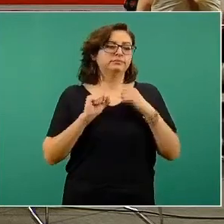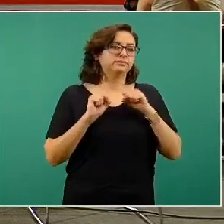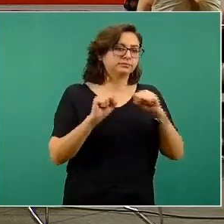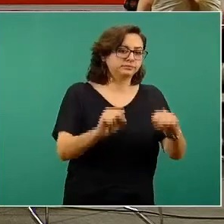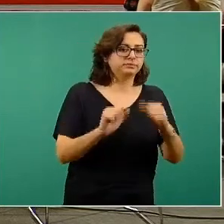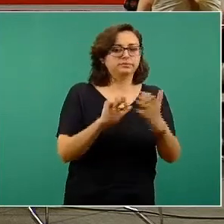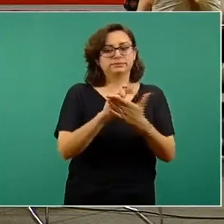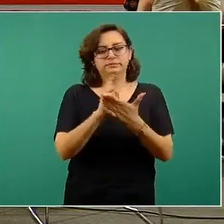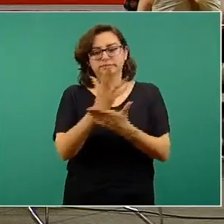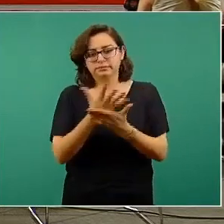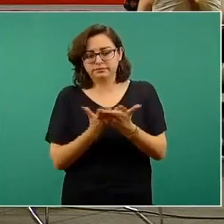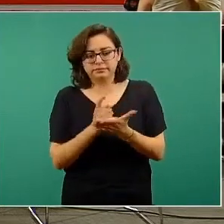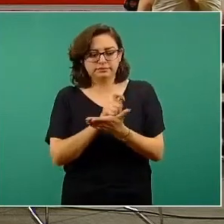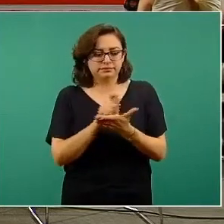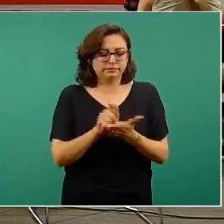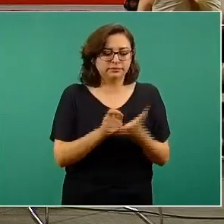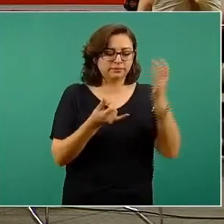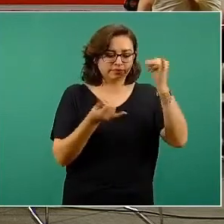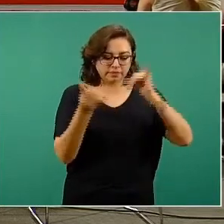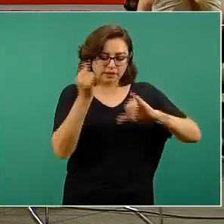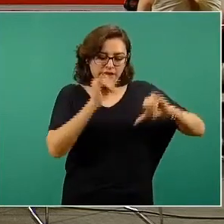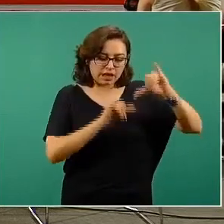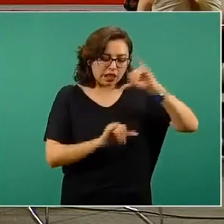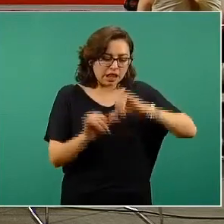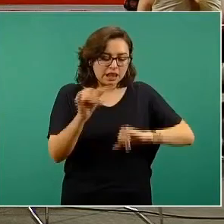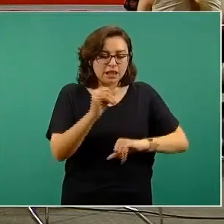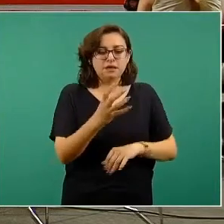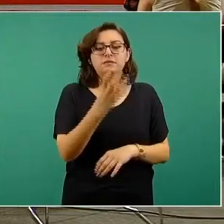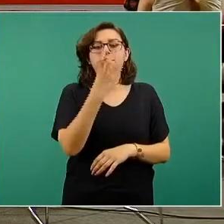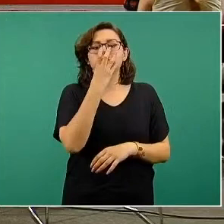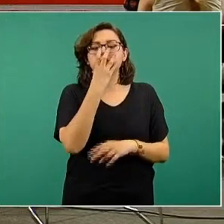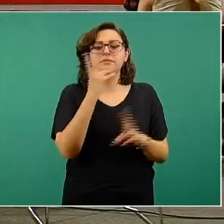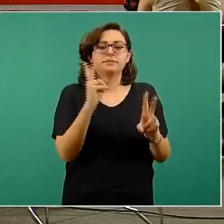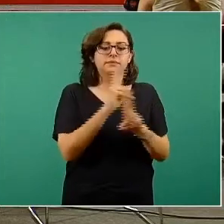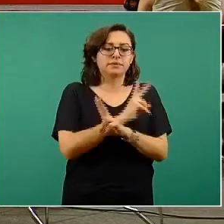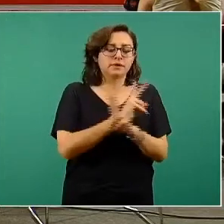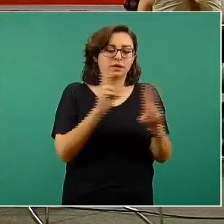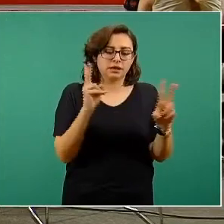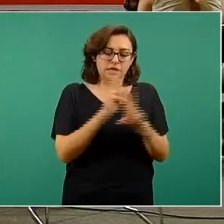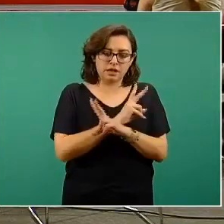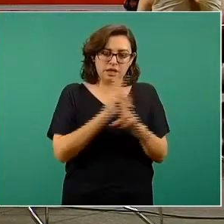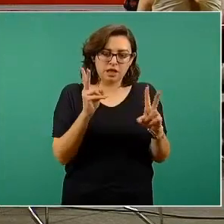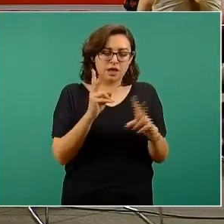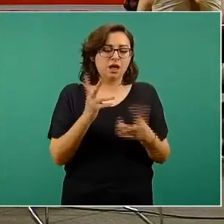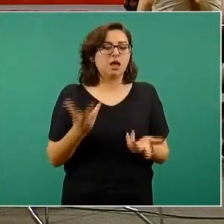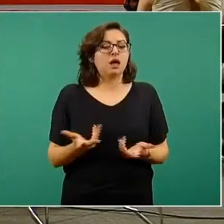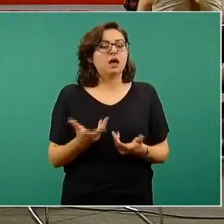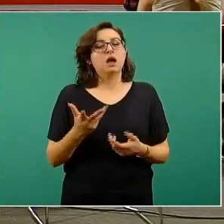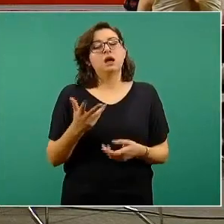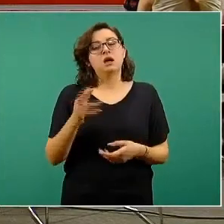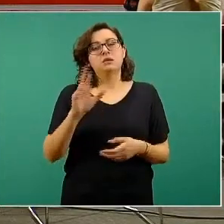recepcionistas, técnicas y técnicos de laboratorio, inhaloterapeutas, técnicas y técnicos de rayos